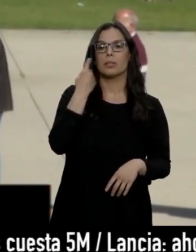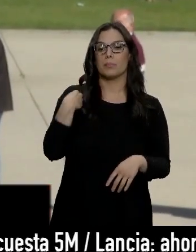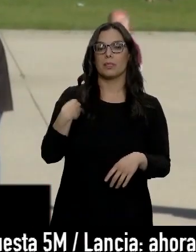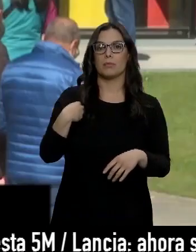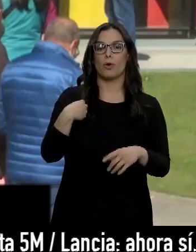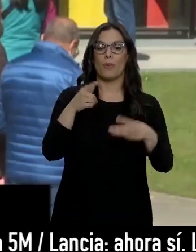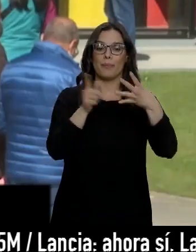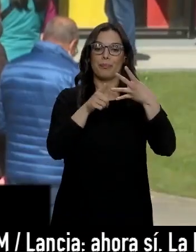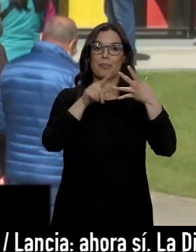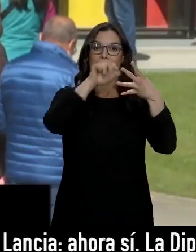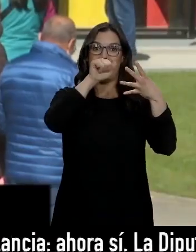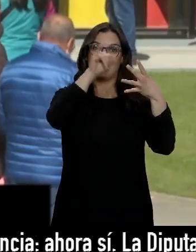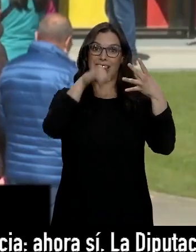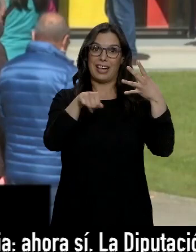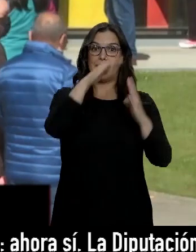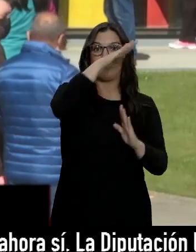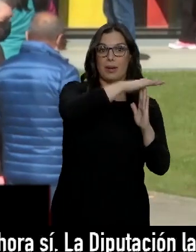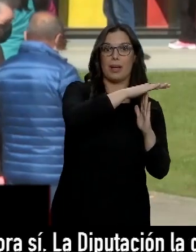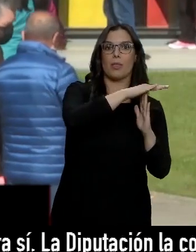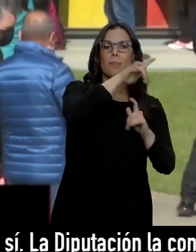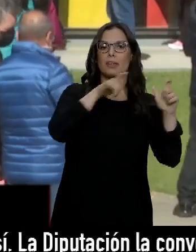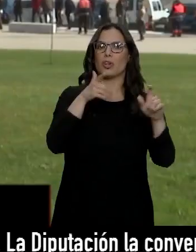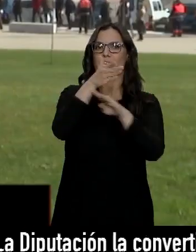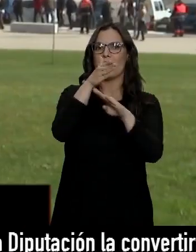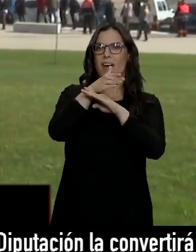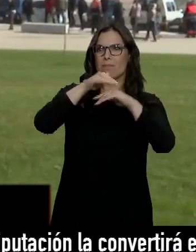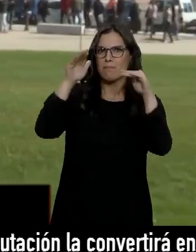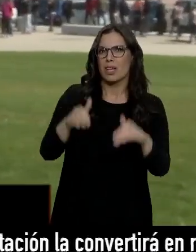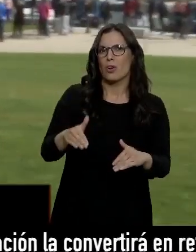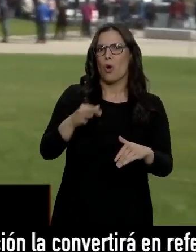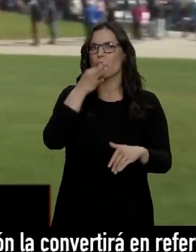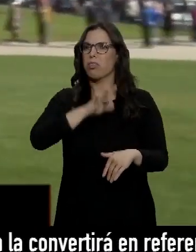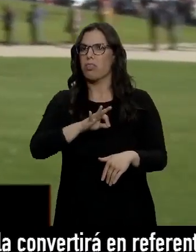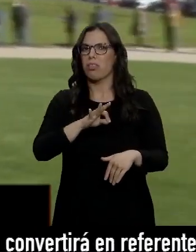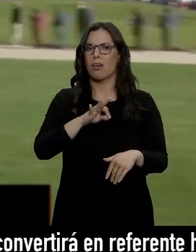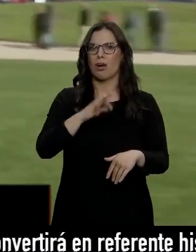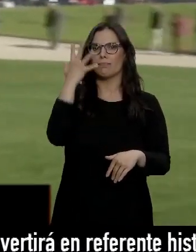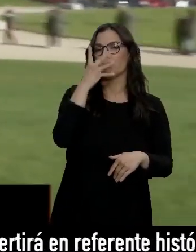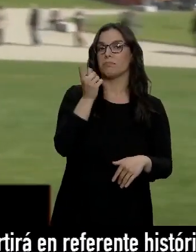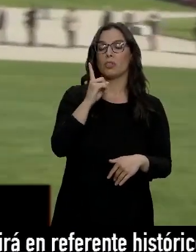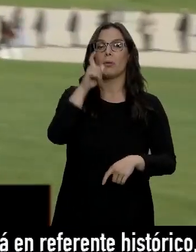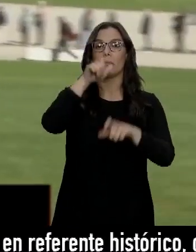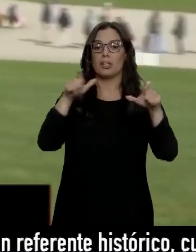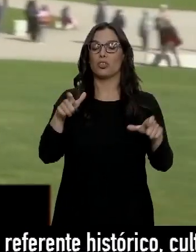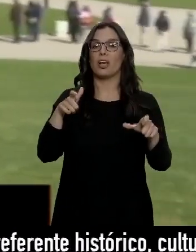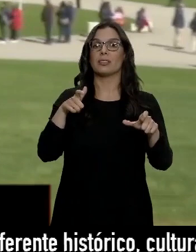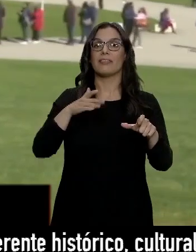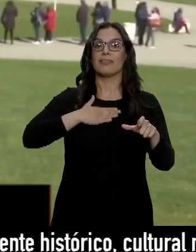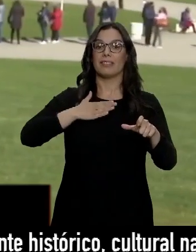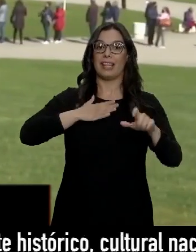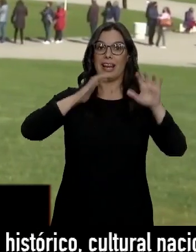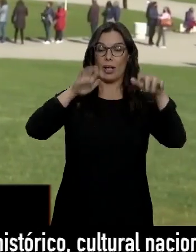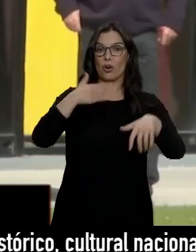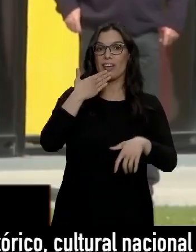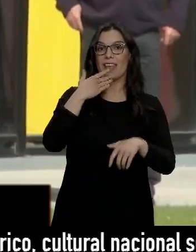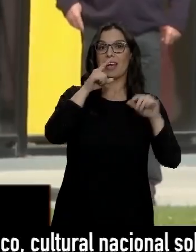con AstraZeneca haya reducido la asistencia a las vacunaciones masivas. Es más, los vecinos de León de entre 63 y